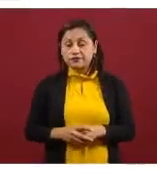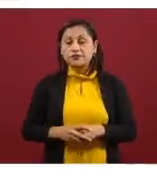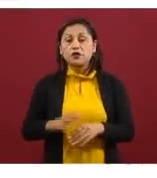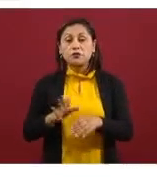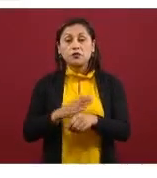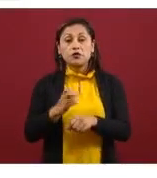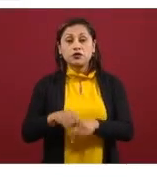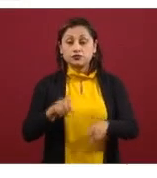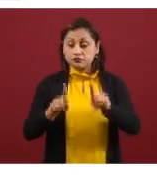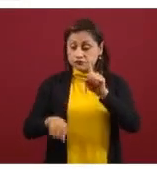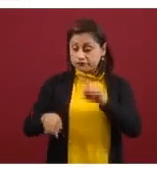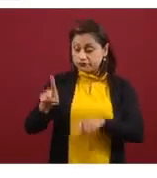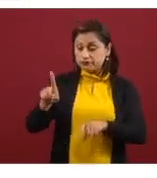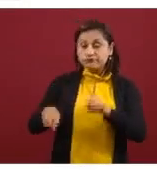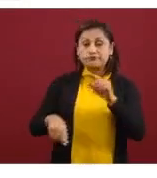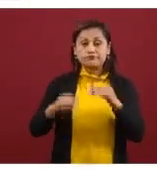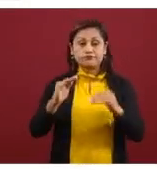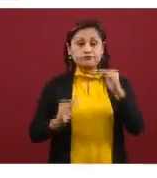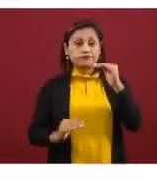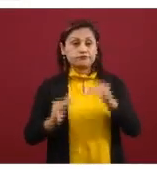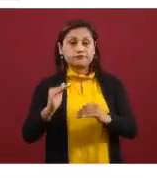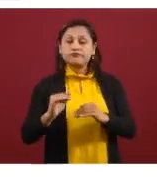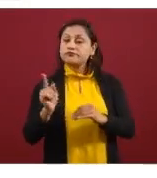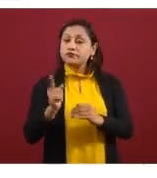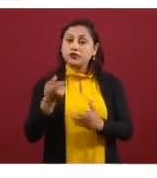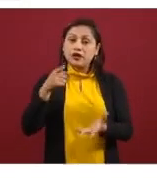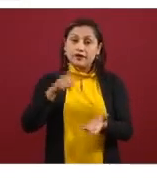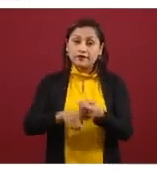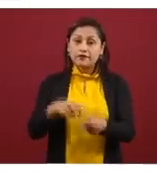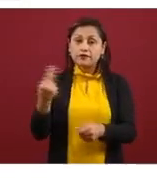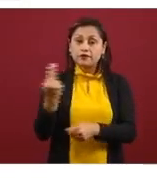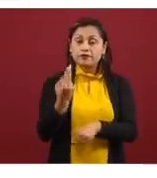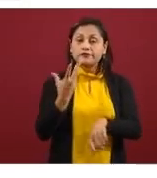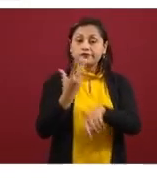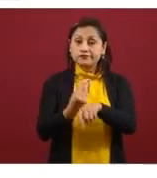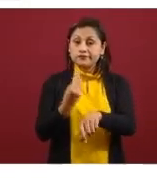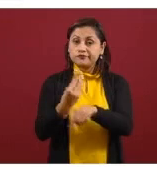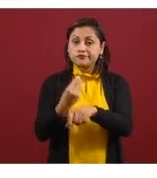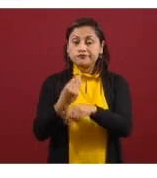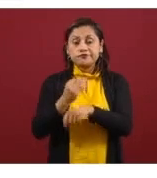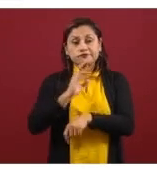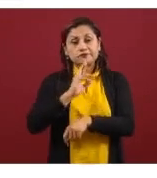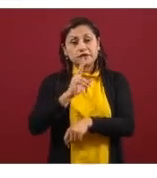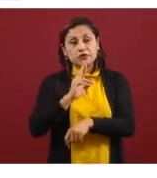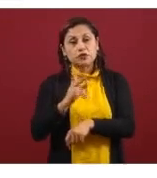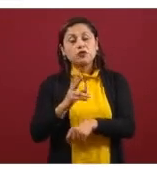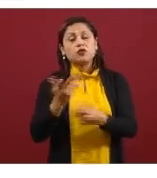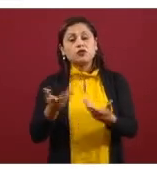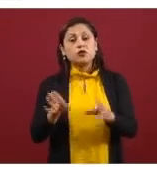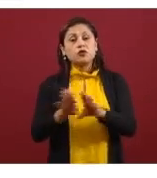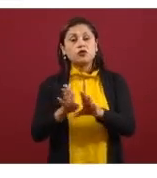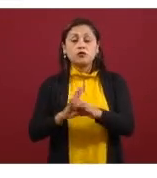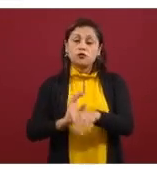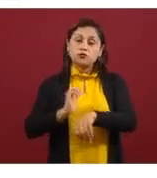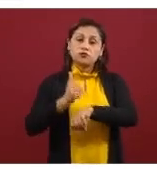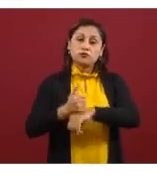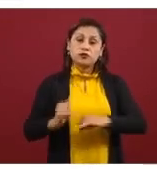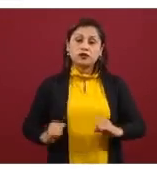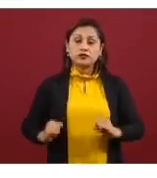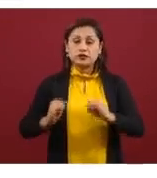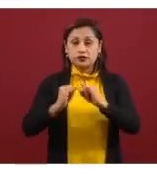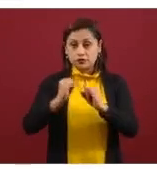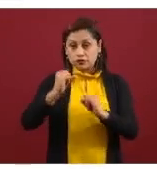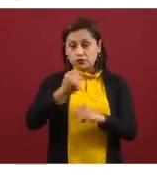inequidad, mejorar la calidad y eficiencia de la atención de la salud, se propone crear el Instituto de Salud para el